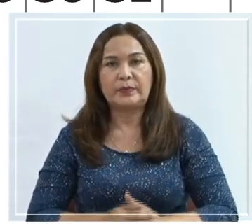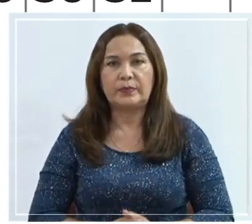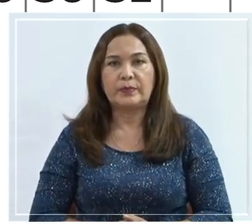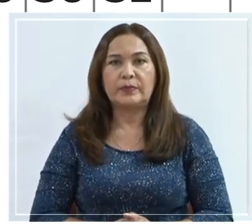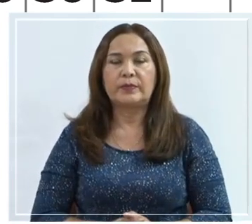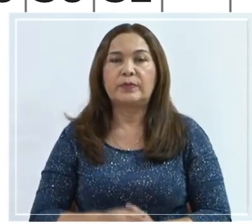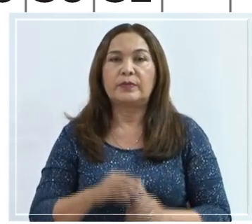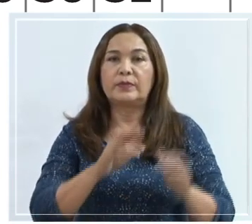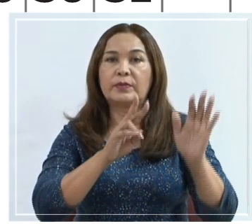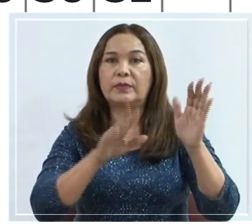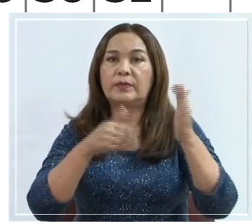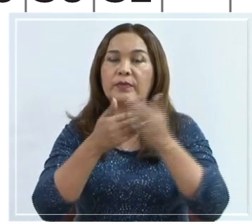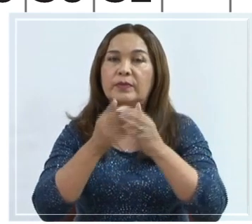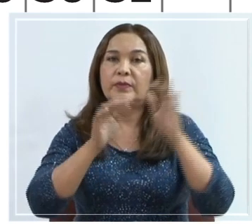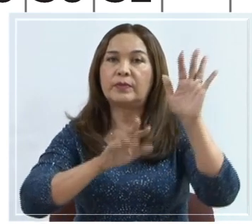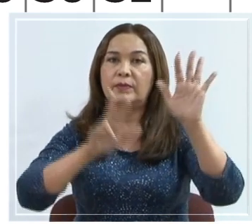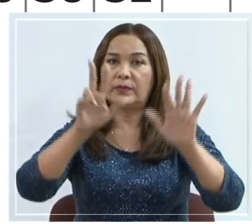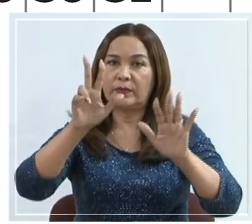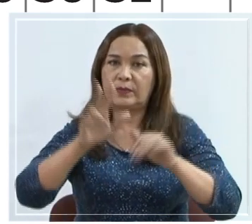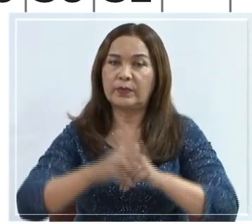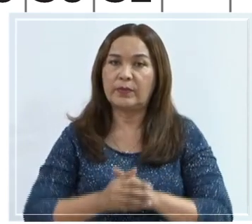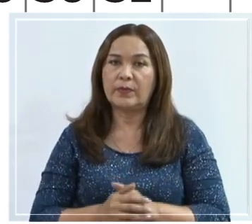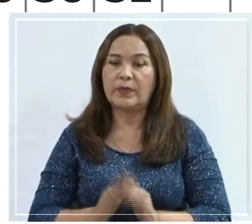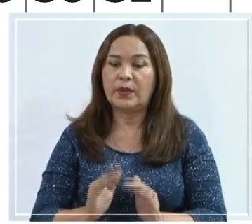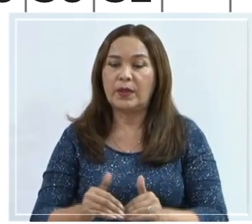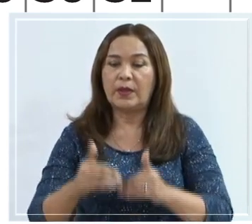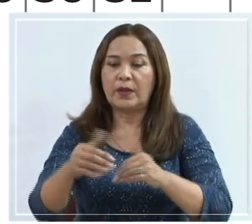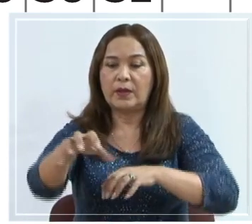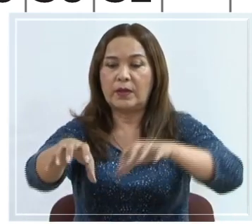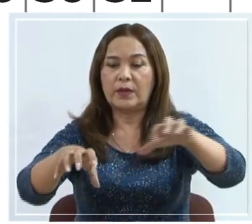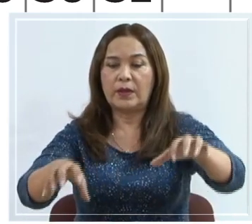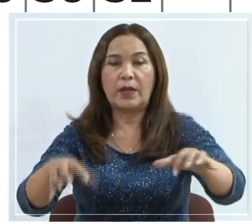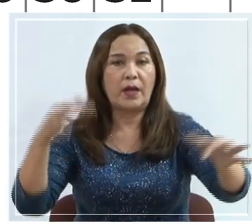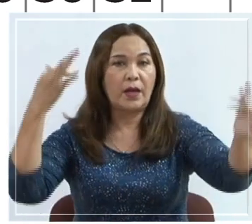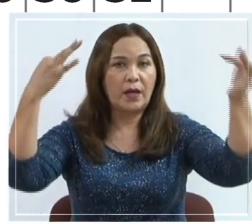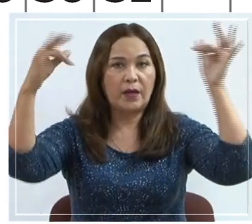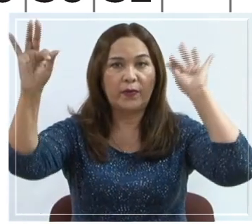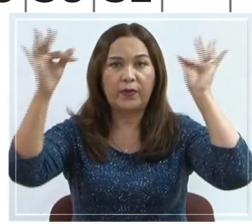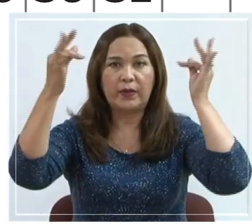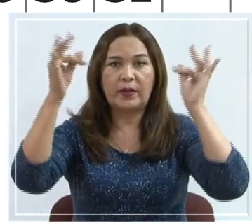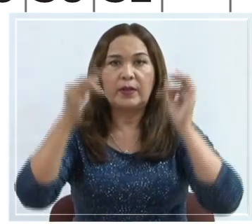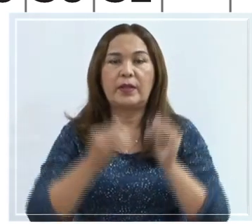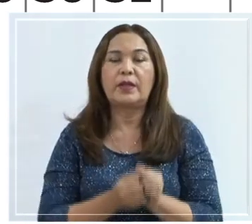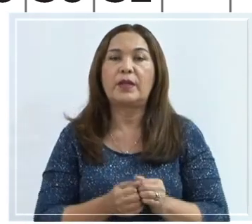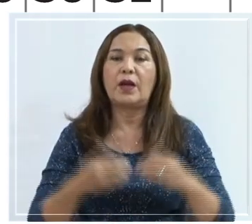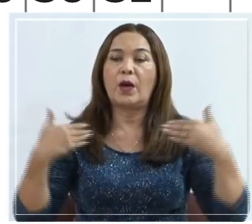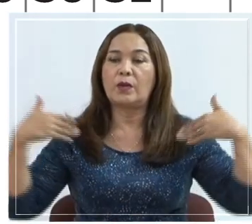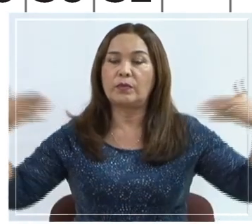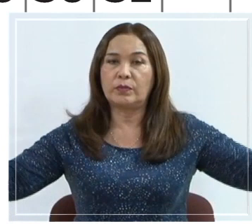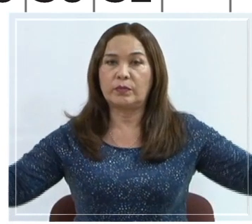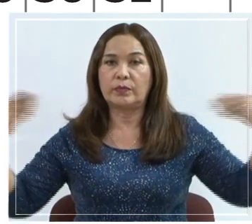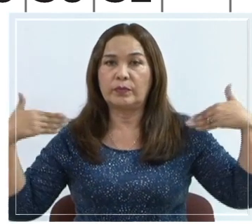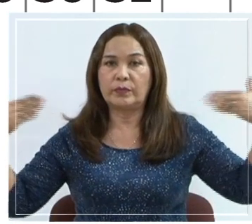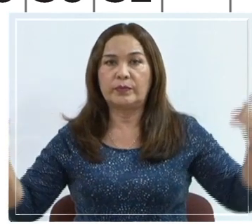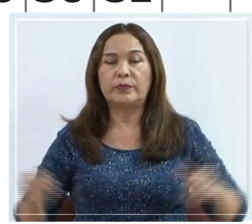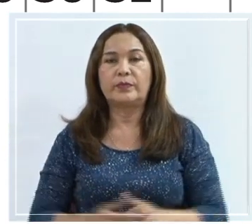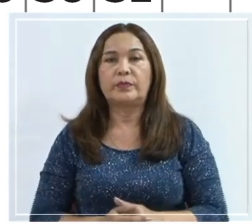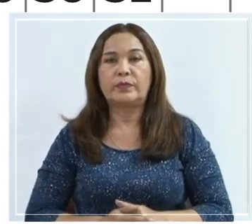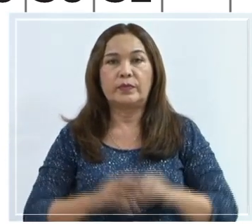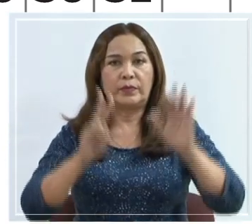del día 7 al 18 fase estadal del festival de la clase de educación física